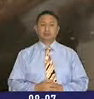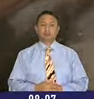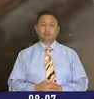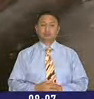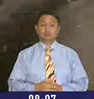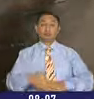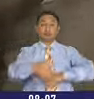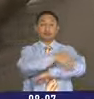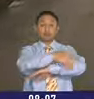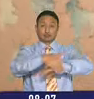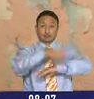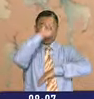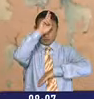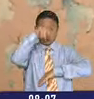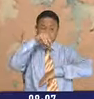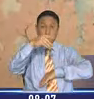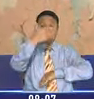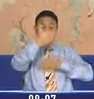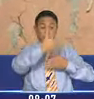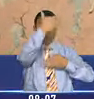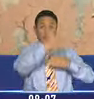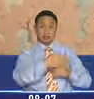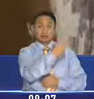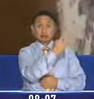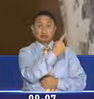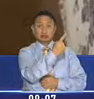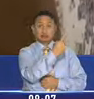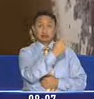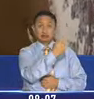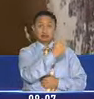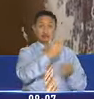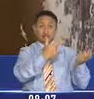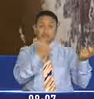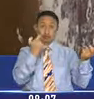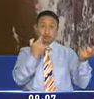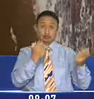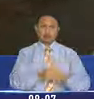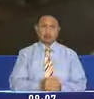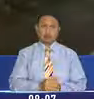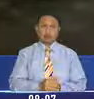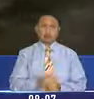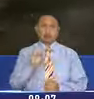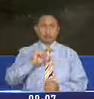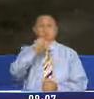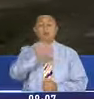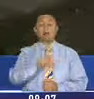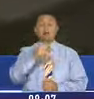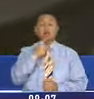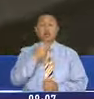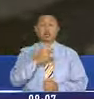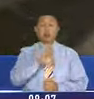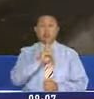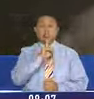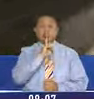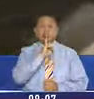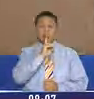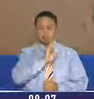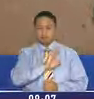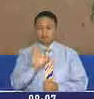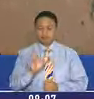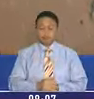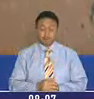pasaje Rumiñahui, en la pared de un cerramiento permanecen las huellas de los proyectiles de fusil. Los habitantes del sector prefieren no comentar lo que